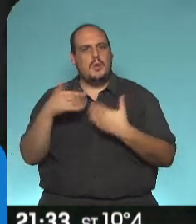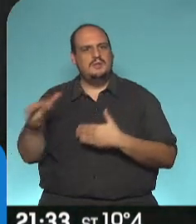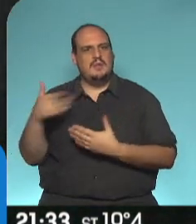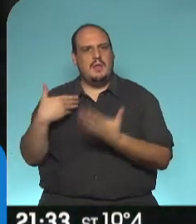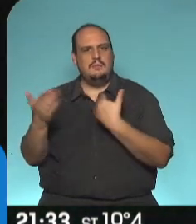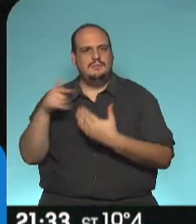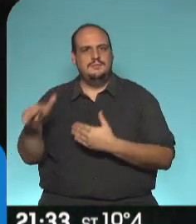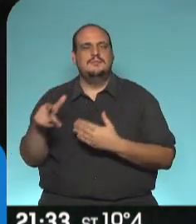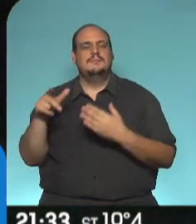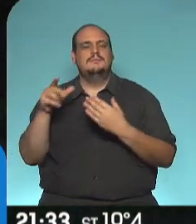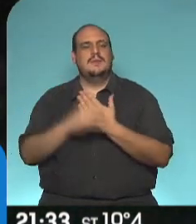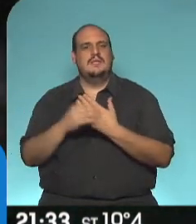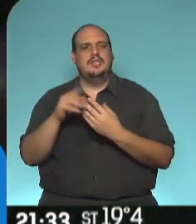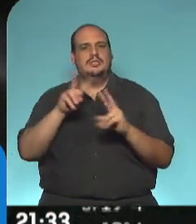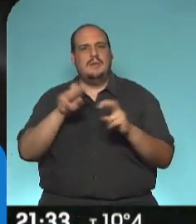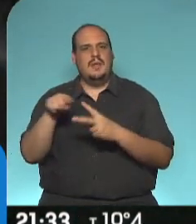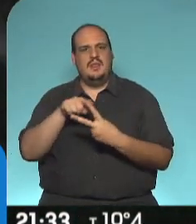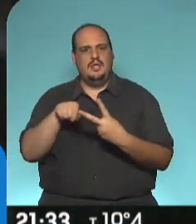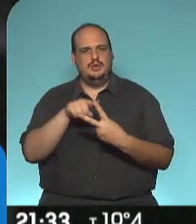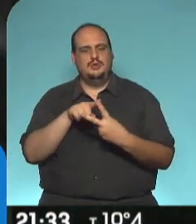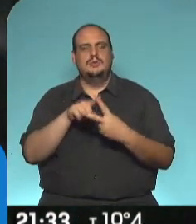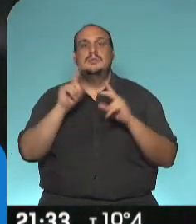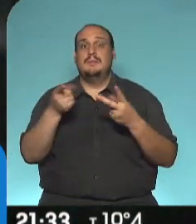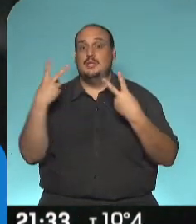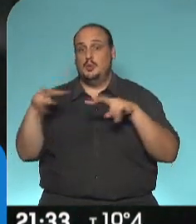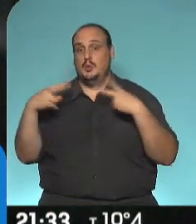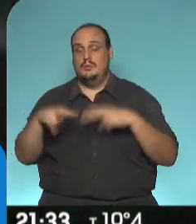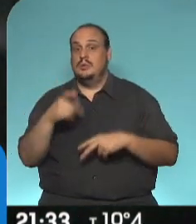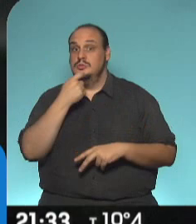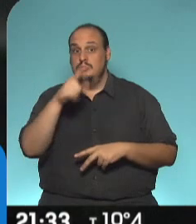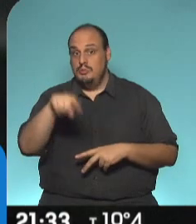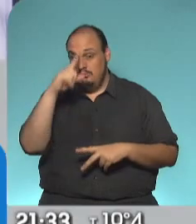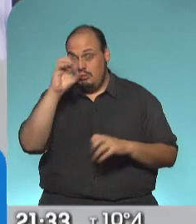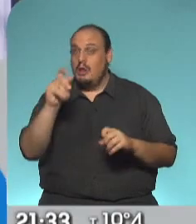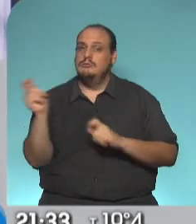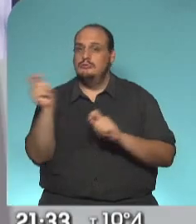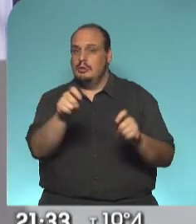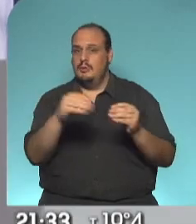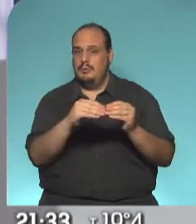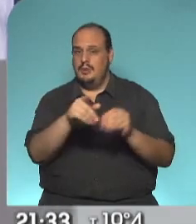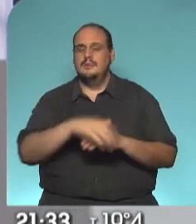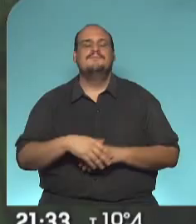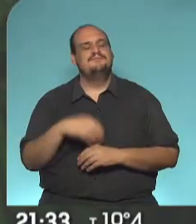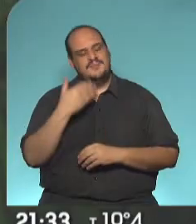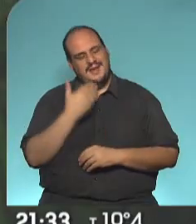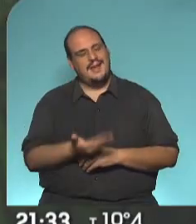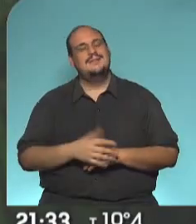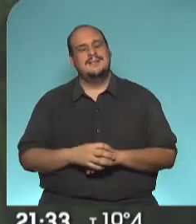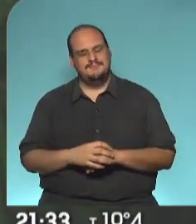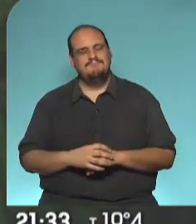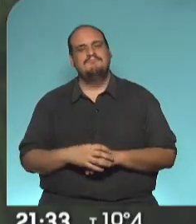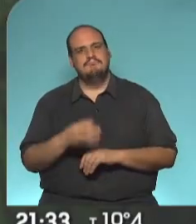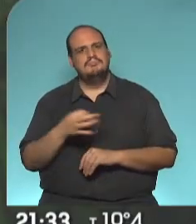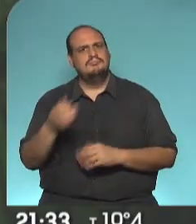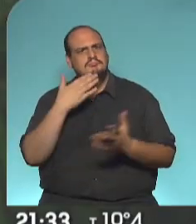ministro en dos áreas no en y también en turismo si le parece bien volvemos a estudios ariel como no hablaría como novia y ha sido y ha